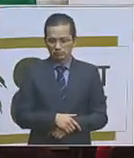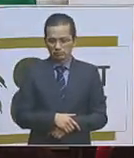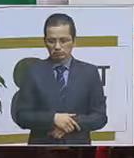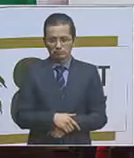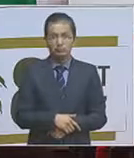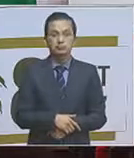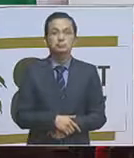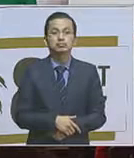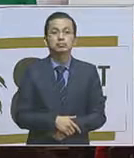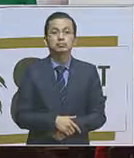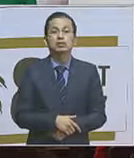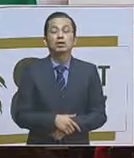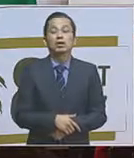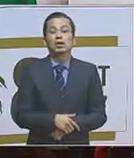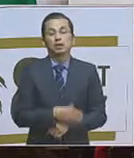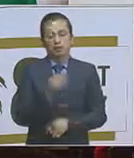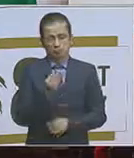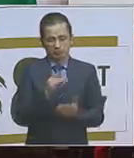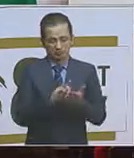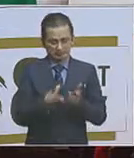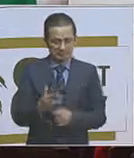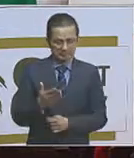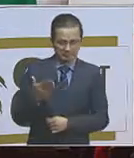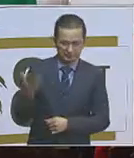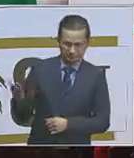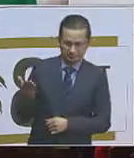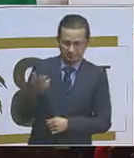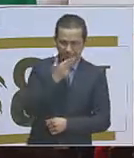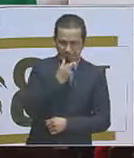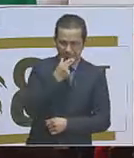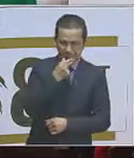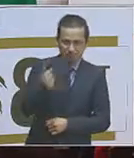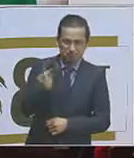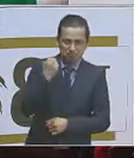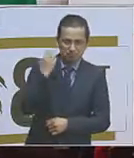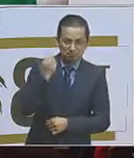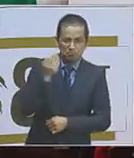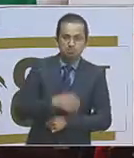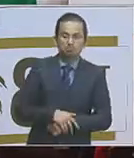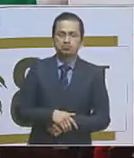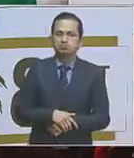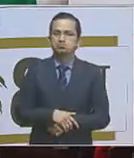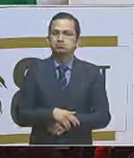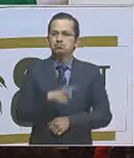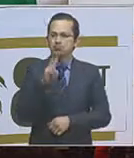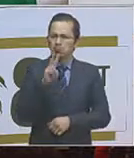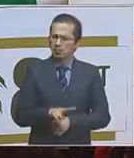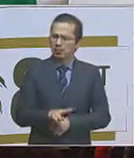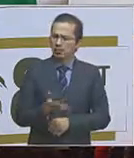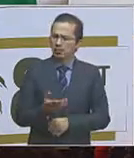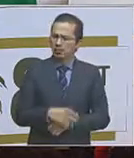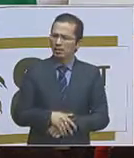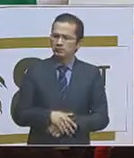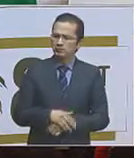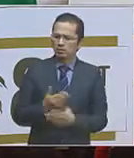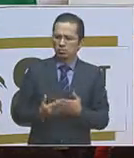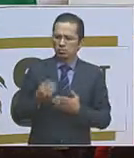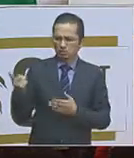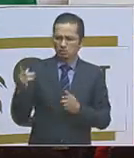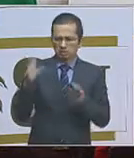muchísimas gracias a nuestro ponente de verdad nos dejas planteada una realidad